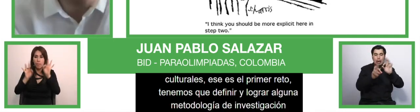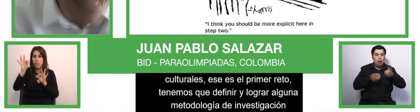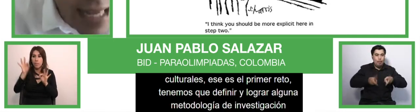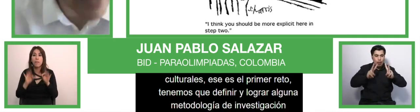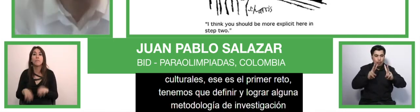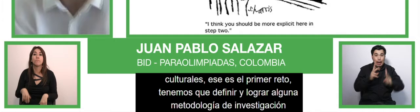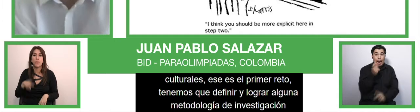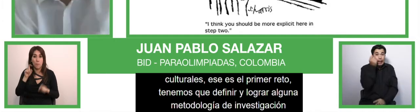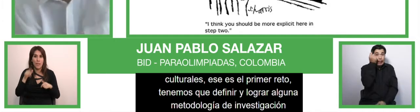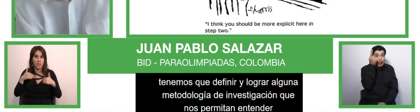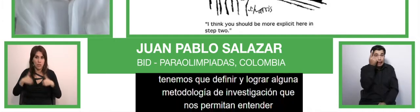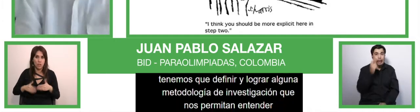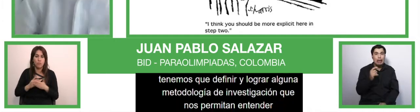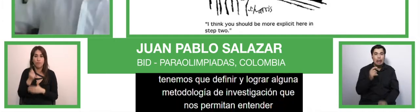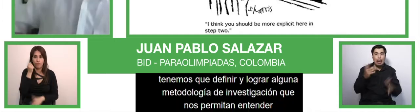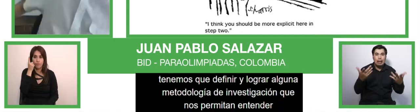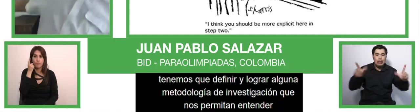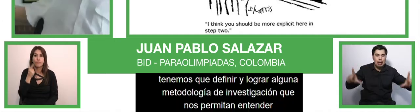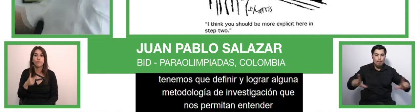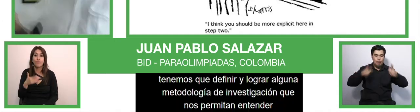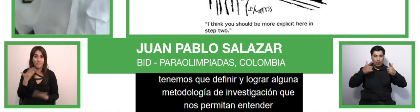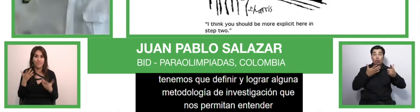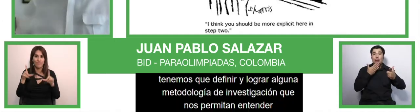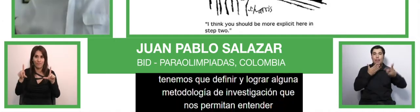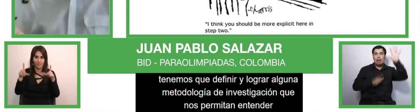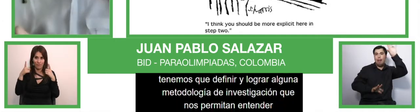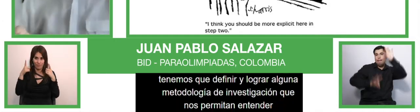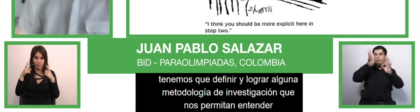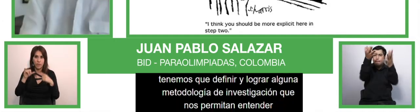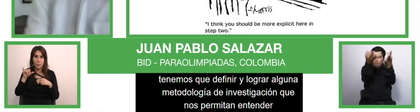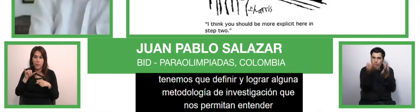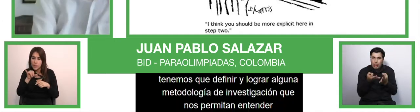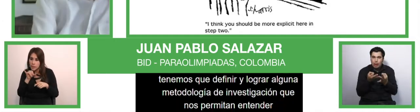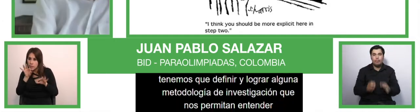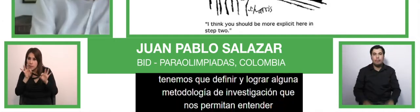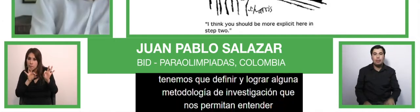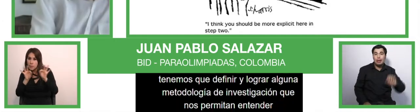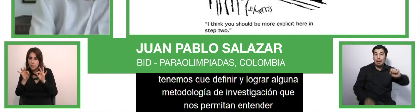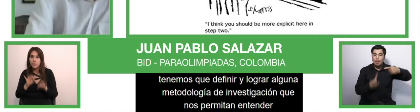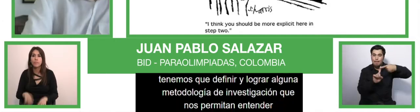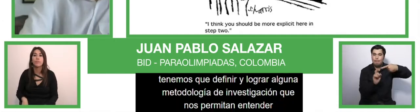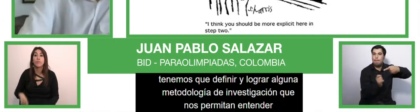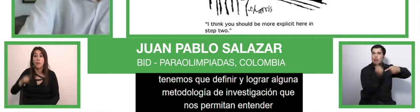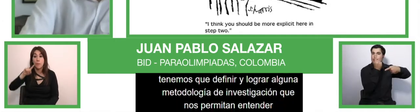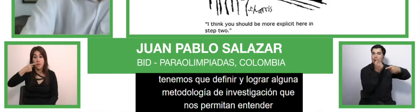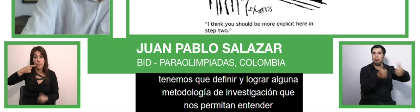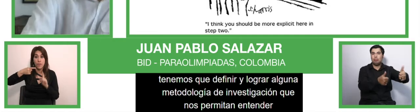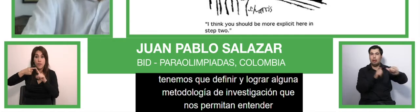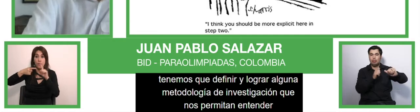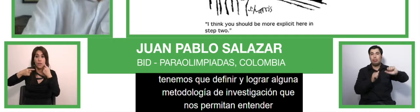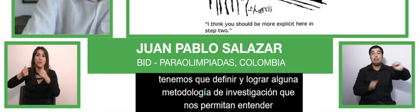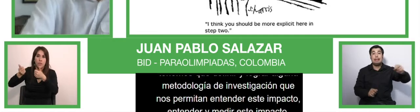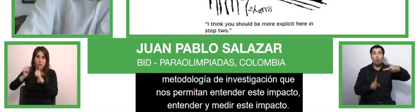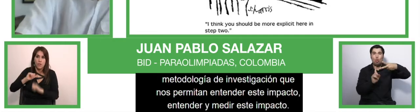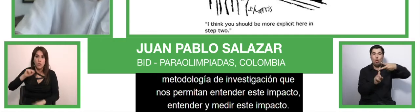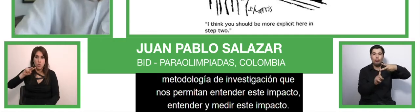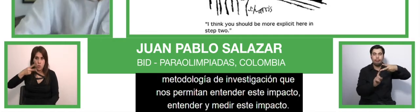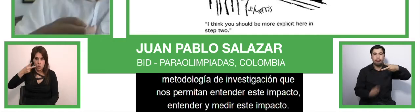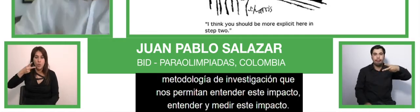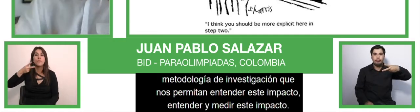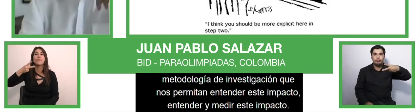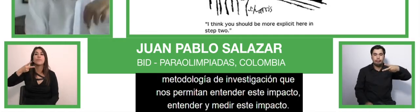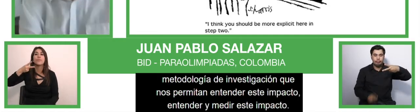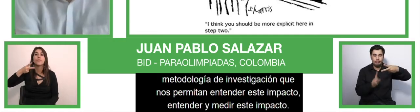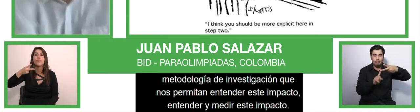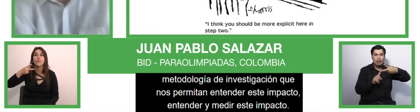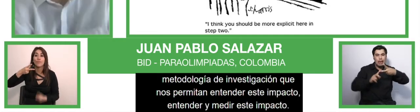y medir este impacto. Ese es el primer reto. El segundo reto, pasa la diapositiva, porfa, que es